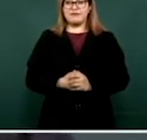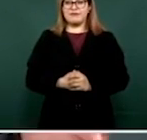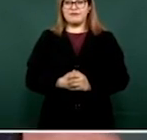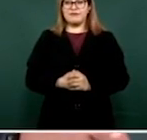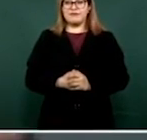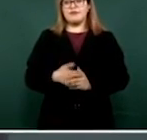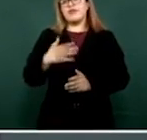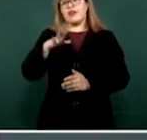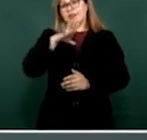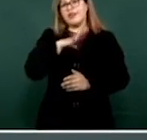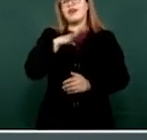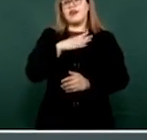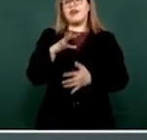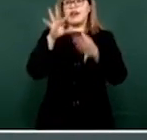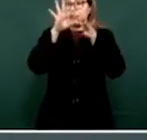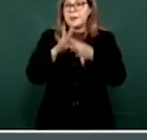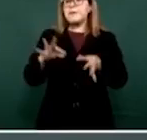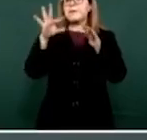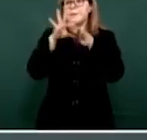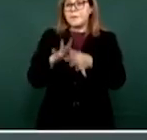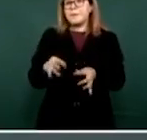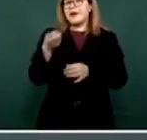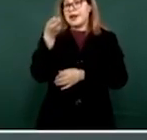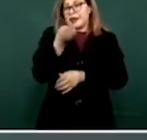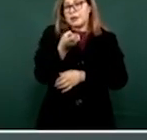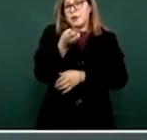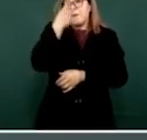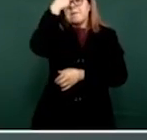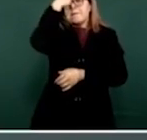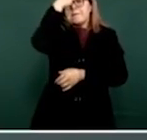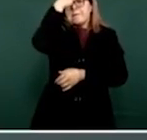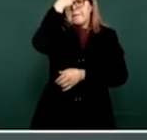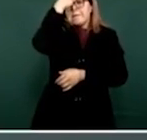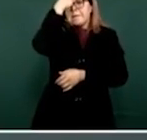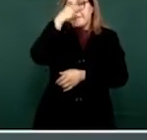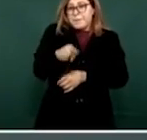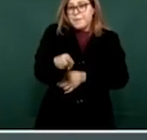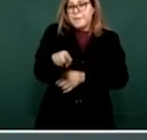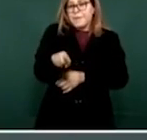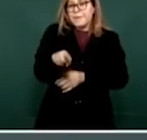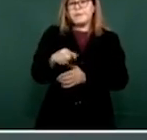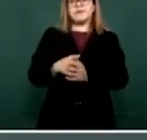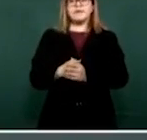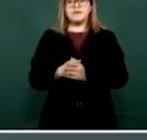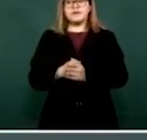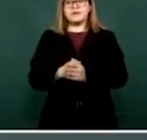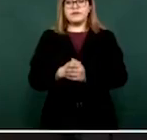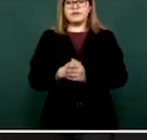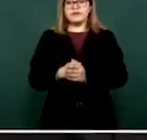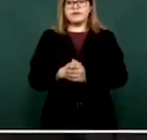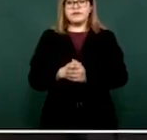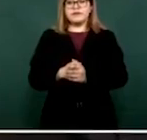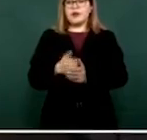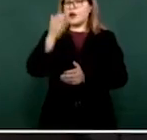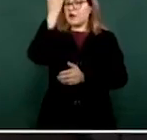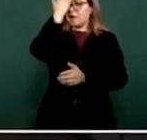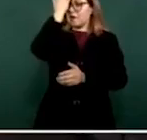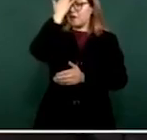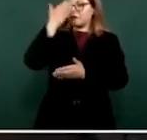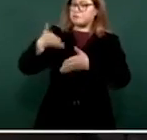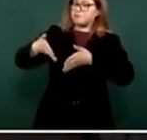tengo que decirles esto, pues, para ilustrar de que vamos muy